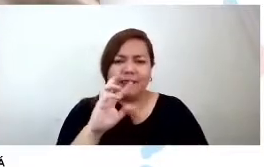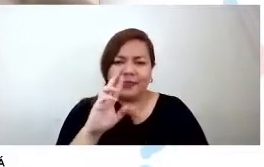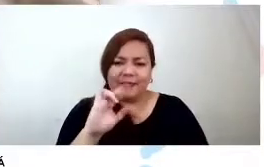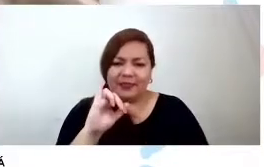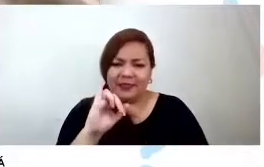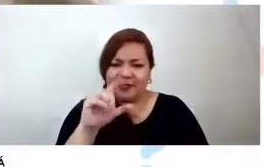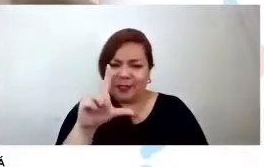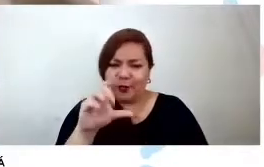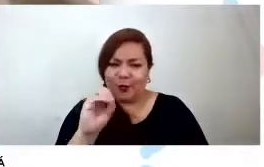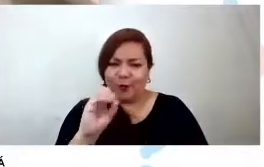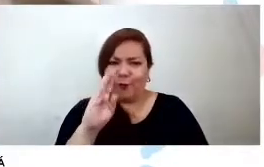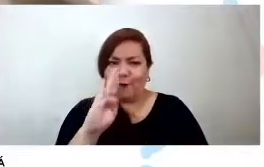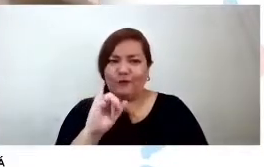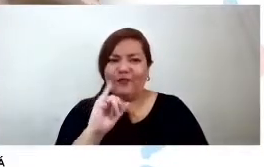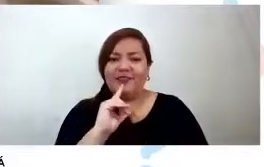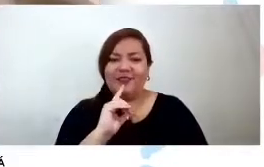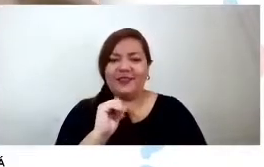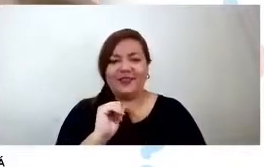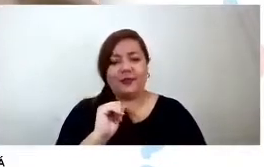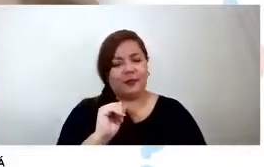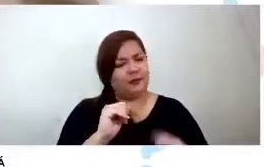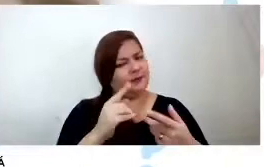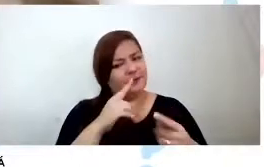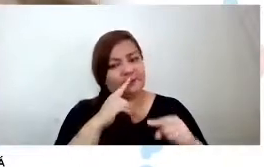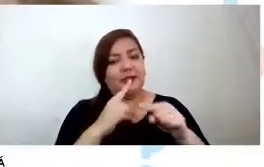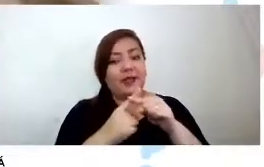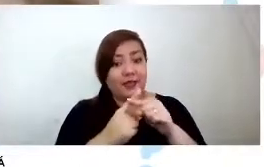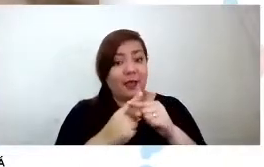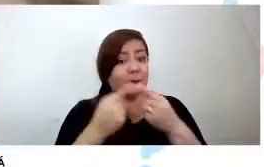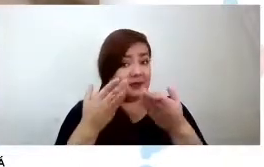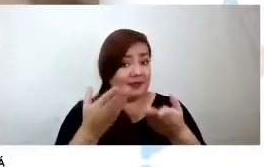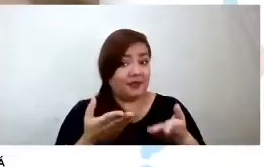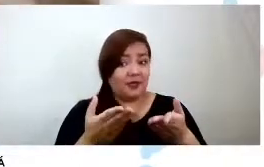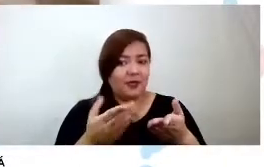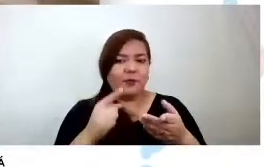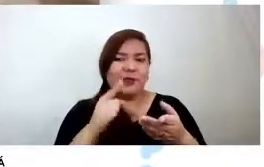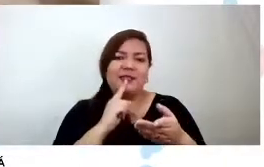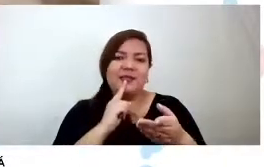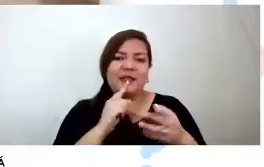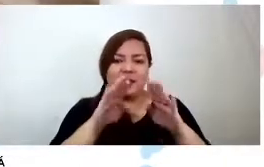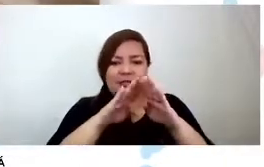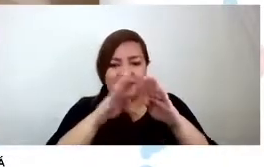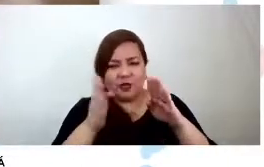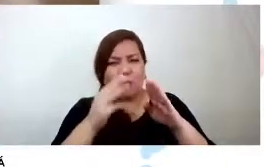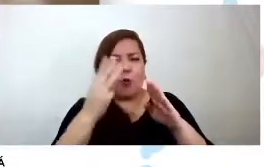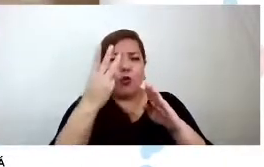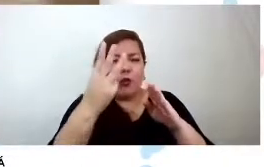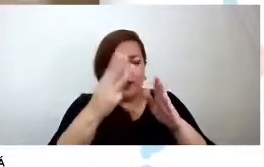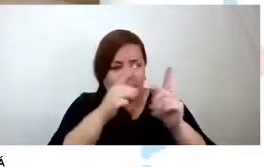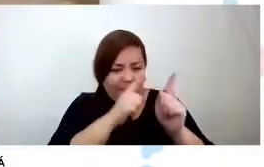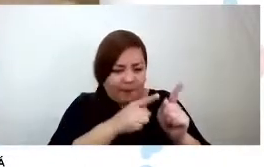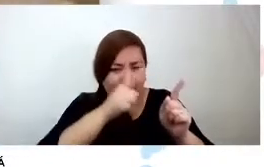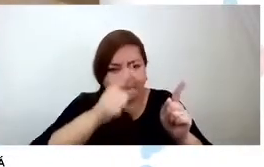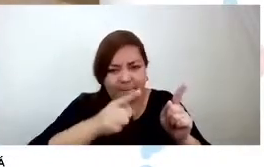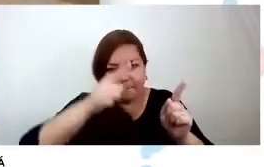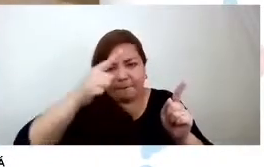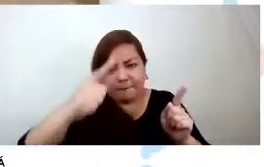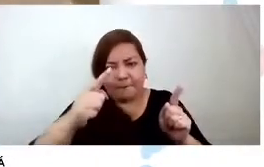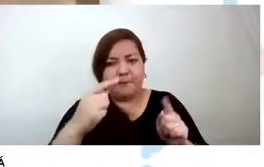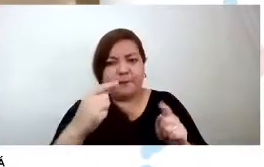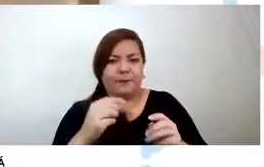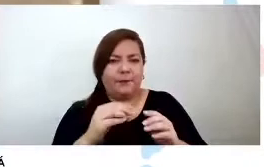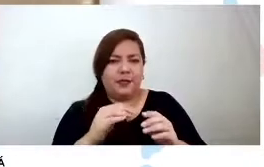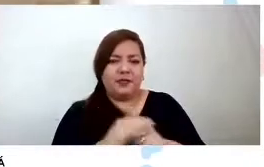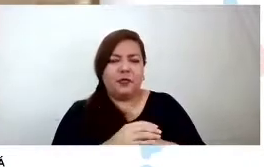llama trilobite porque tiene 3 como lóbulos o 3 secciones. Es un trilobite, es muy parecido.